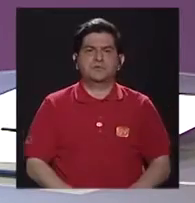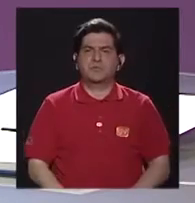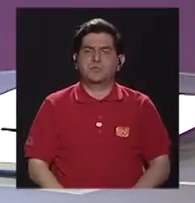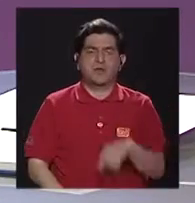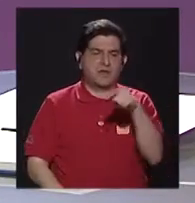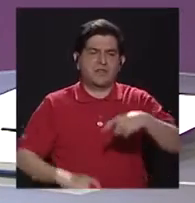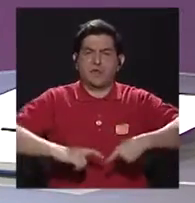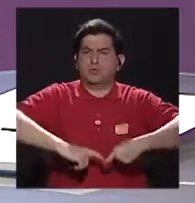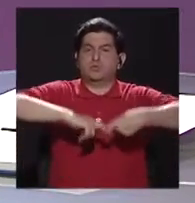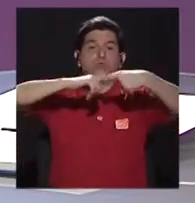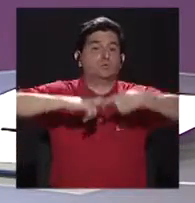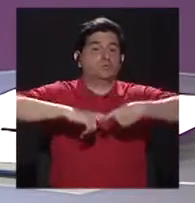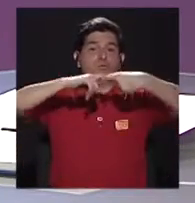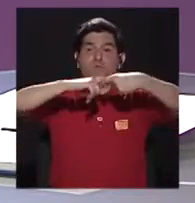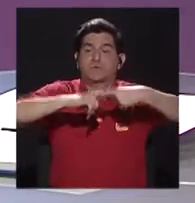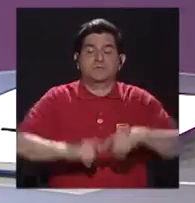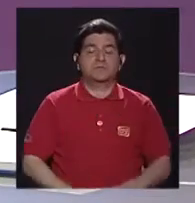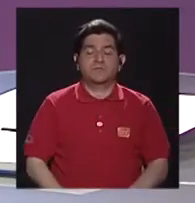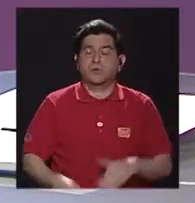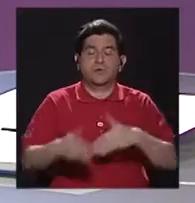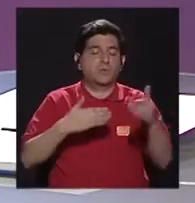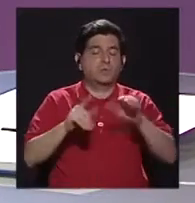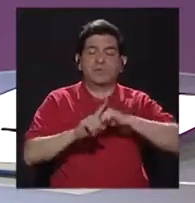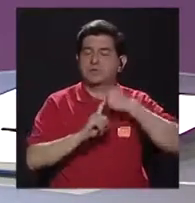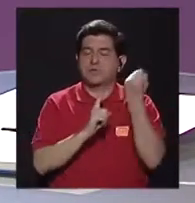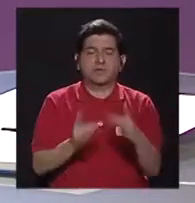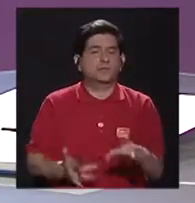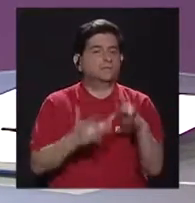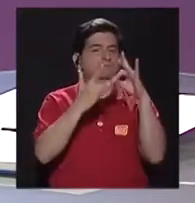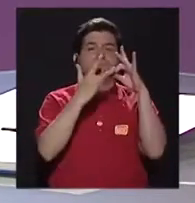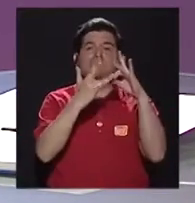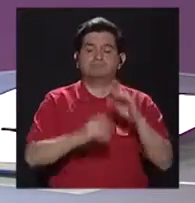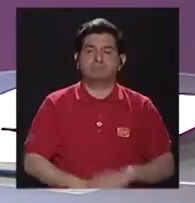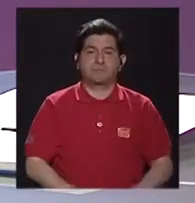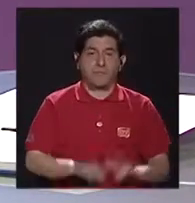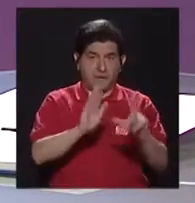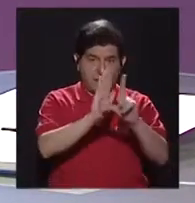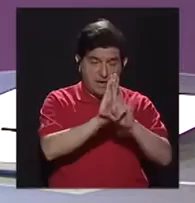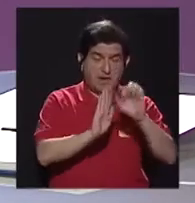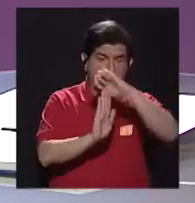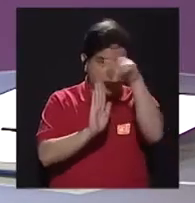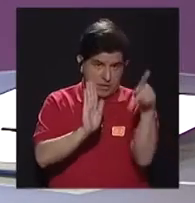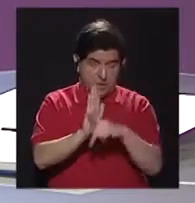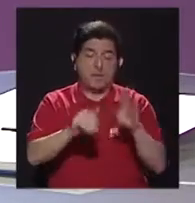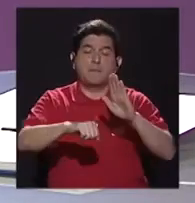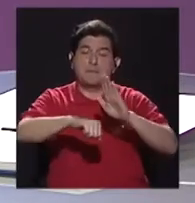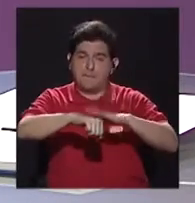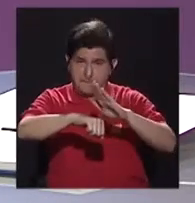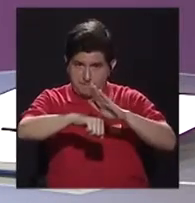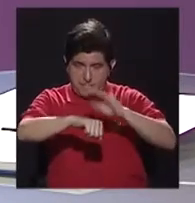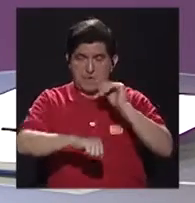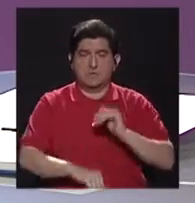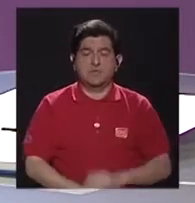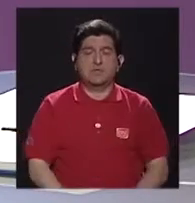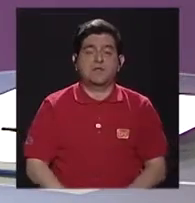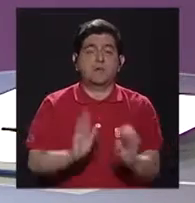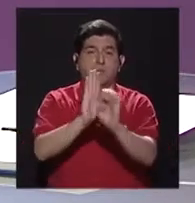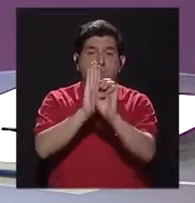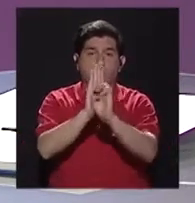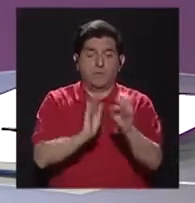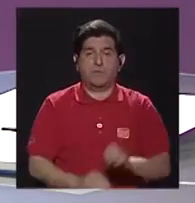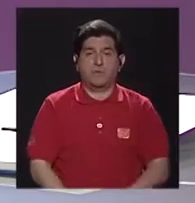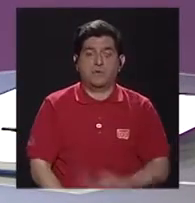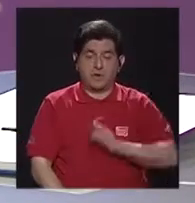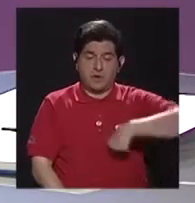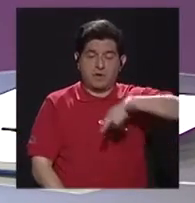suspender ni siquiera bajo un estado de excepción, cuando la ley y la Constitución sí permitirían, por ejemplo, que esto que